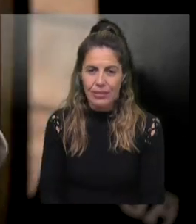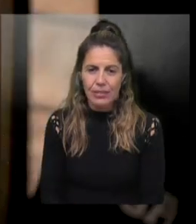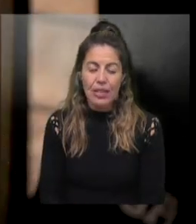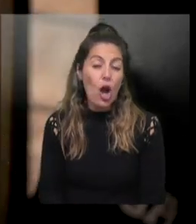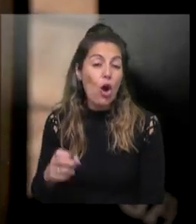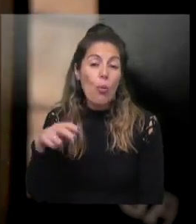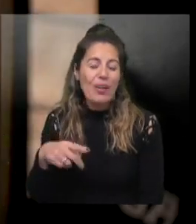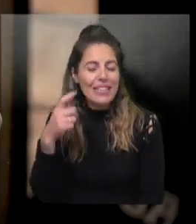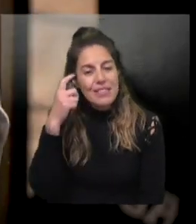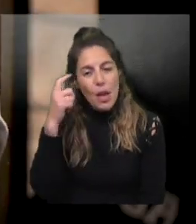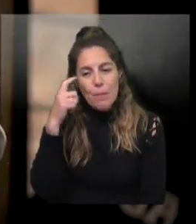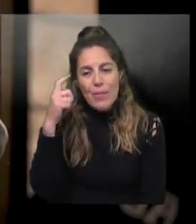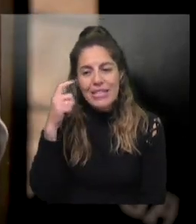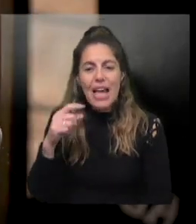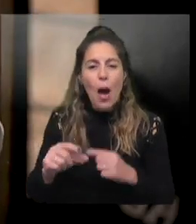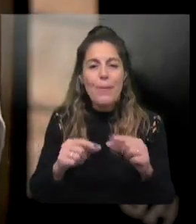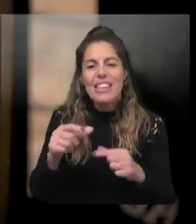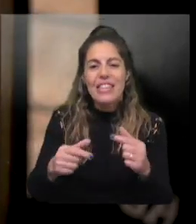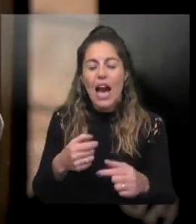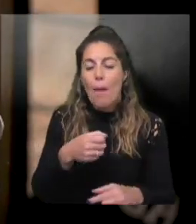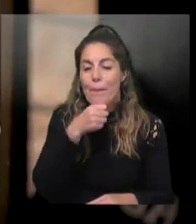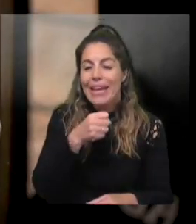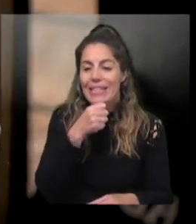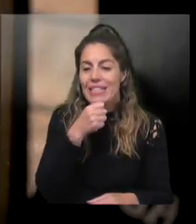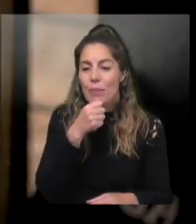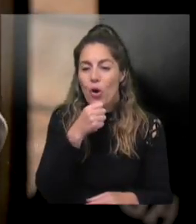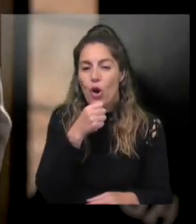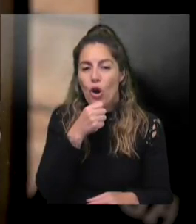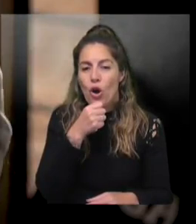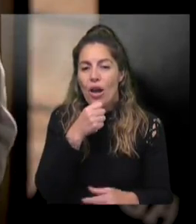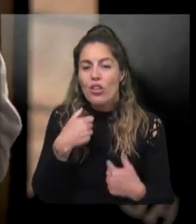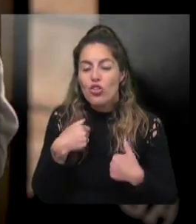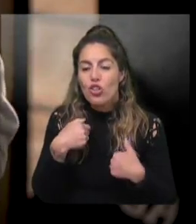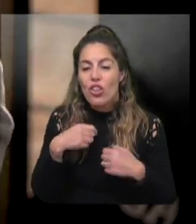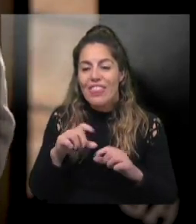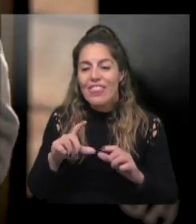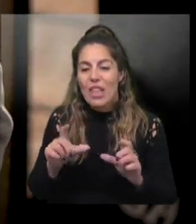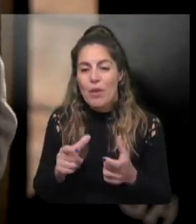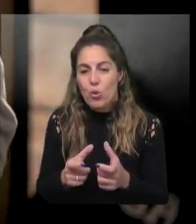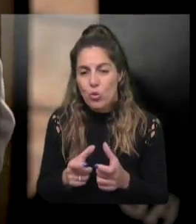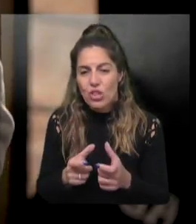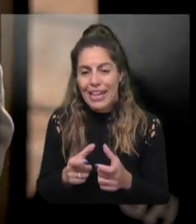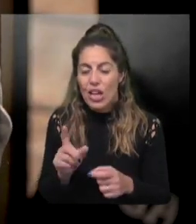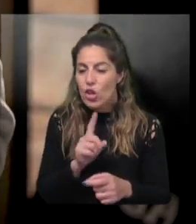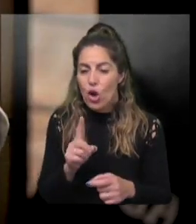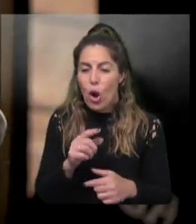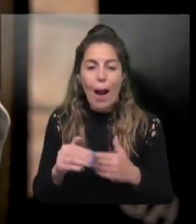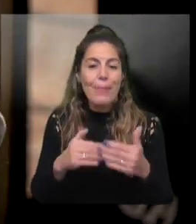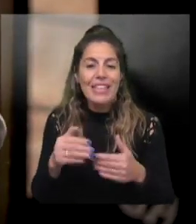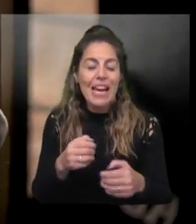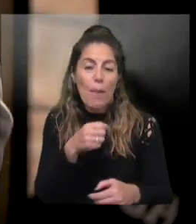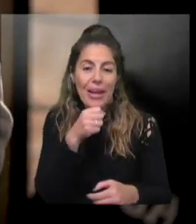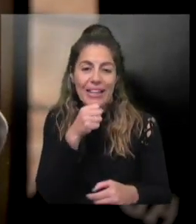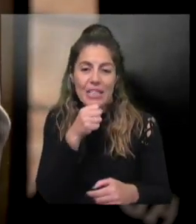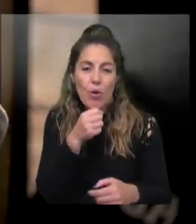Comúnmente se piensa de que a medida que envejecemos nuestra tasa metabólica disminuye. Esto no es tan así. Lo que sucede es que a medida que envejecemos nos volvemos